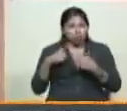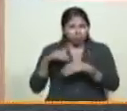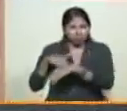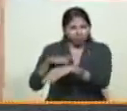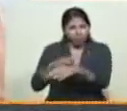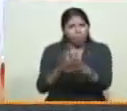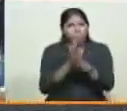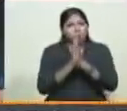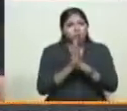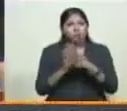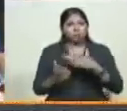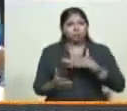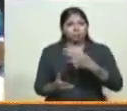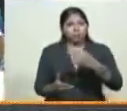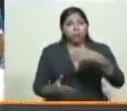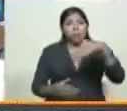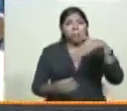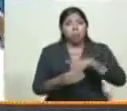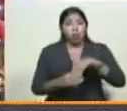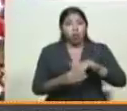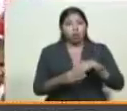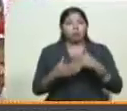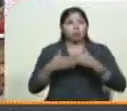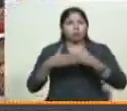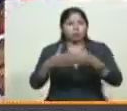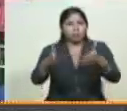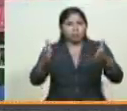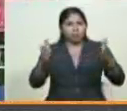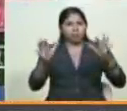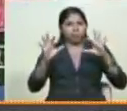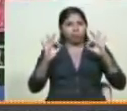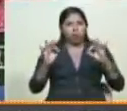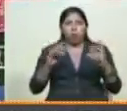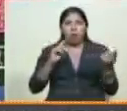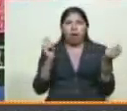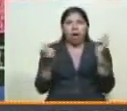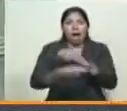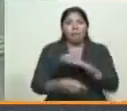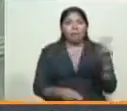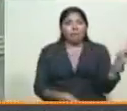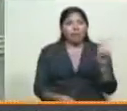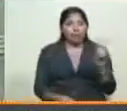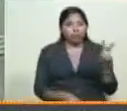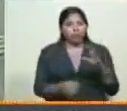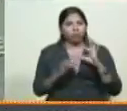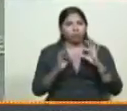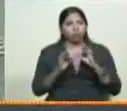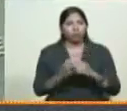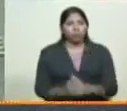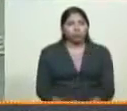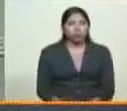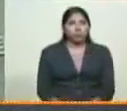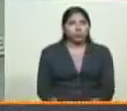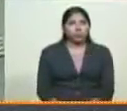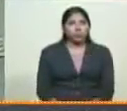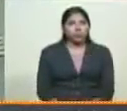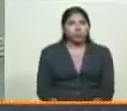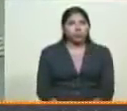voto a Nueva Esparta para abrirle camino al tiempo del cambio, de la nueva esperanza.